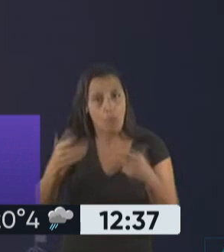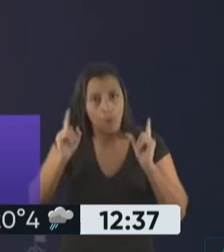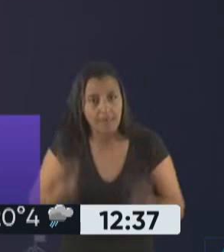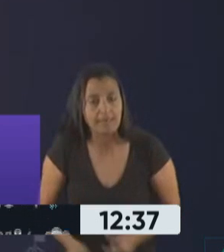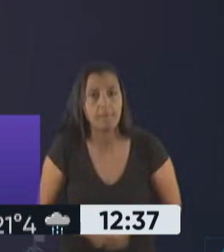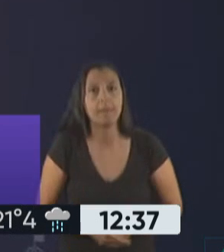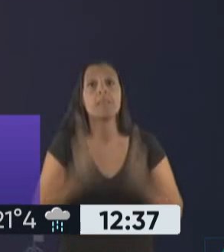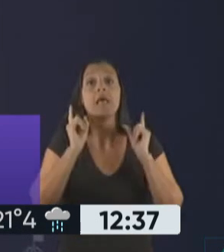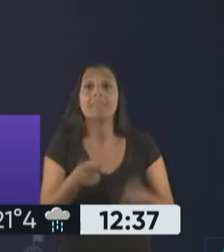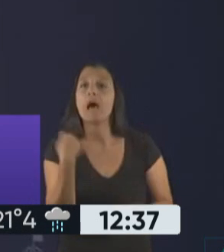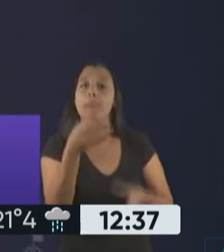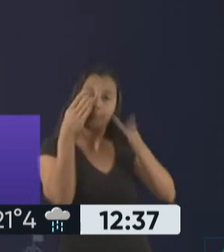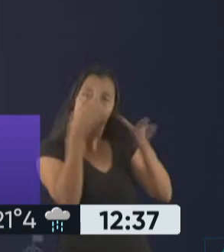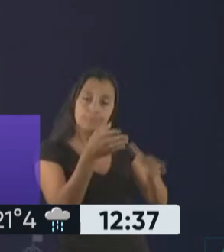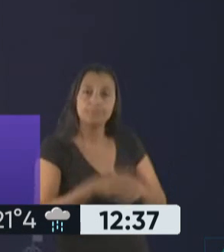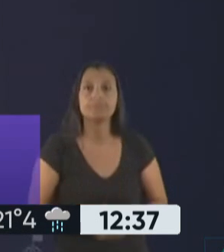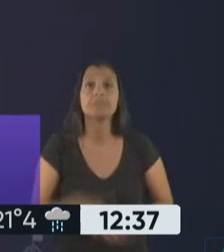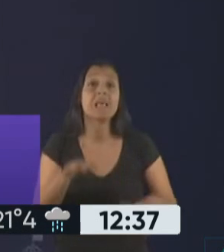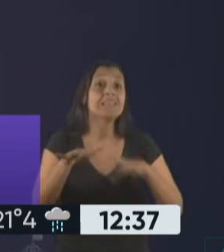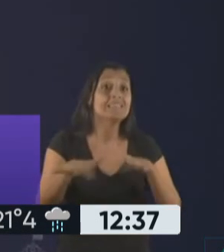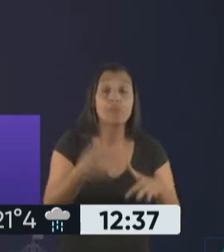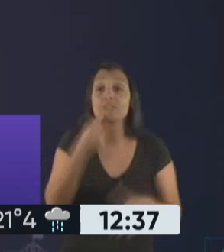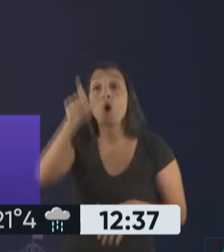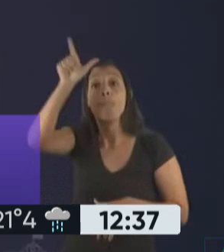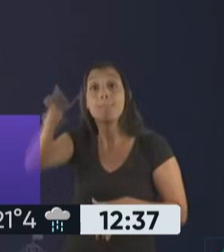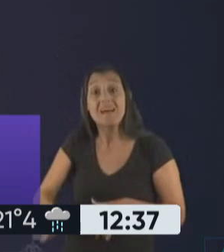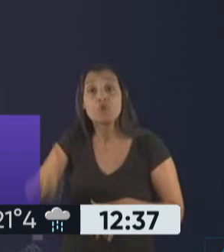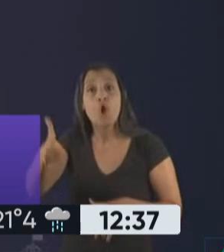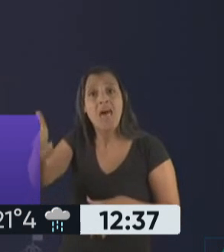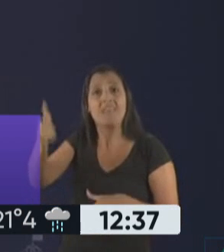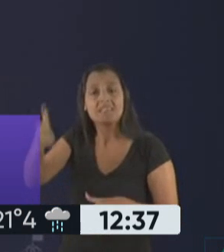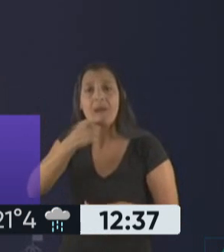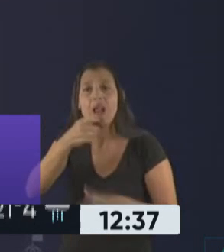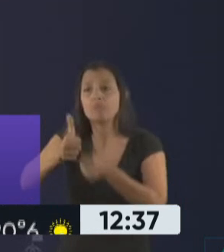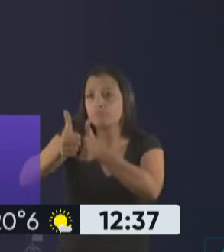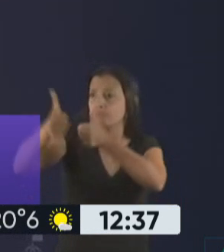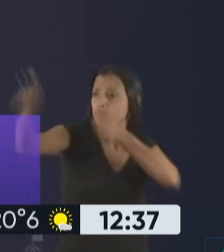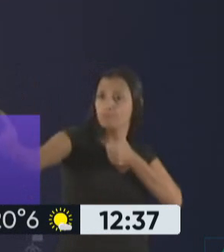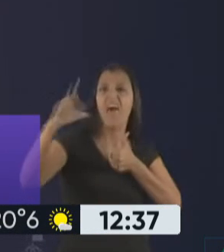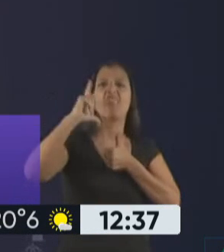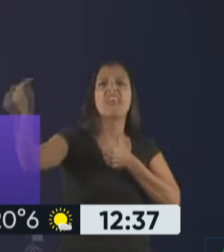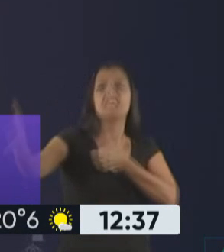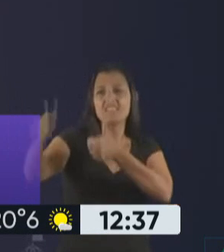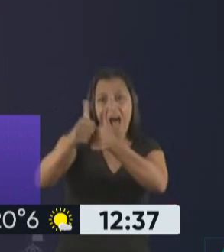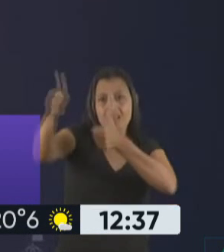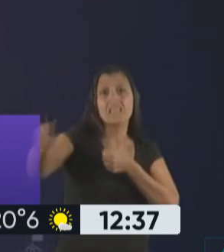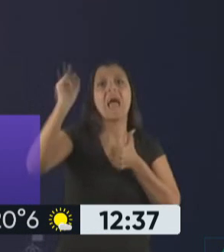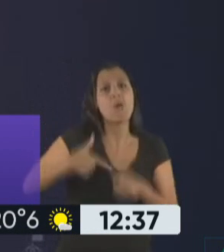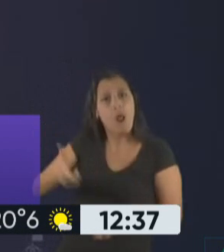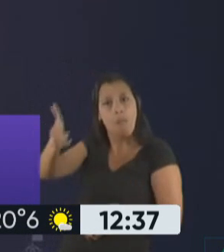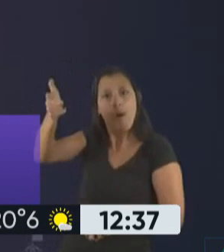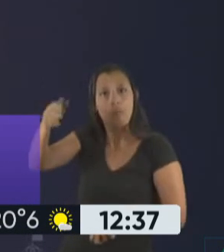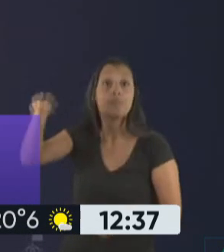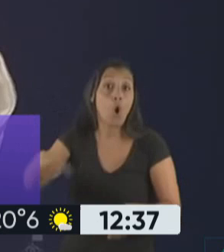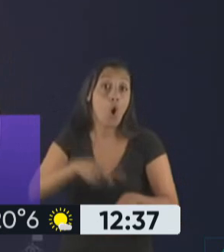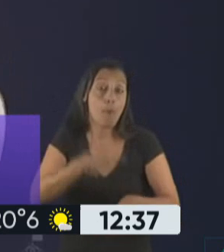También se contempla el caso de quien dispara mientras se va alejando del que se defiende. Hoy, si